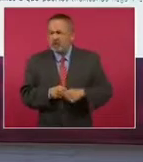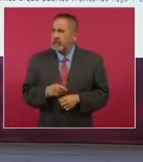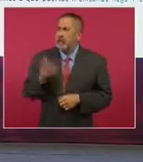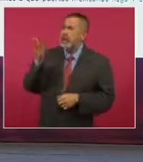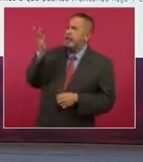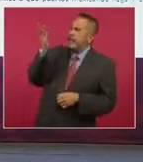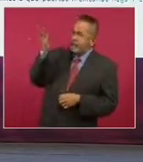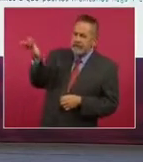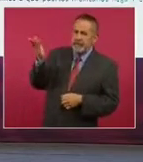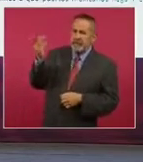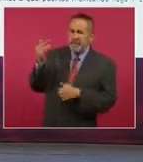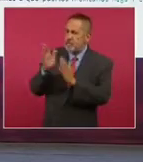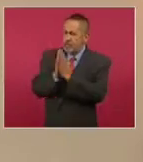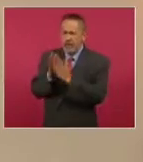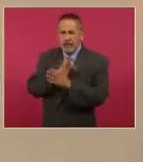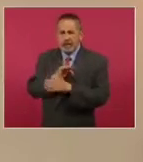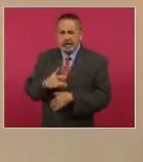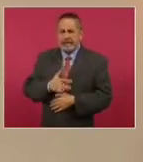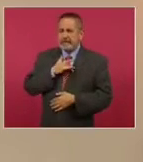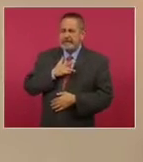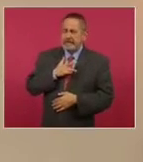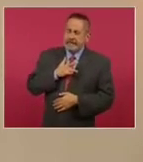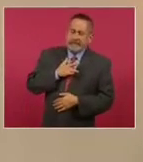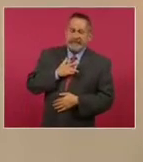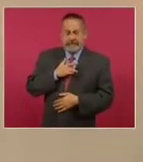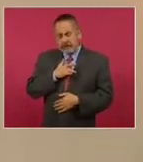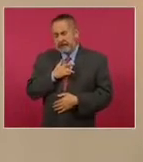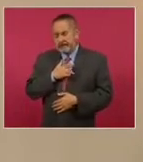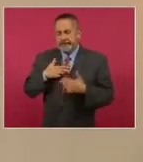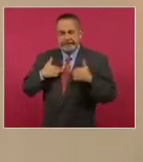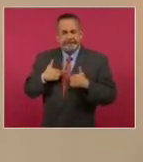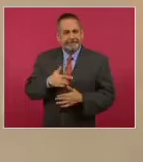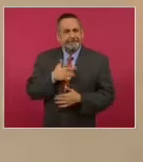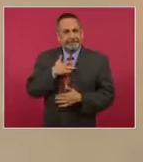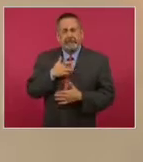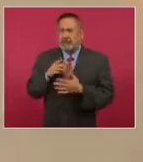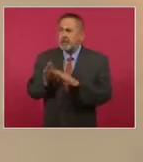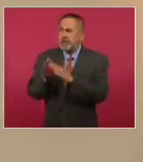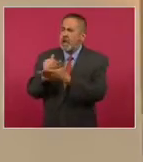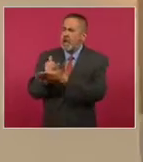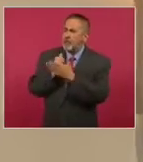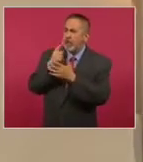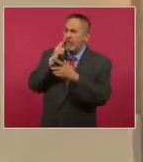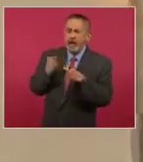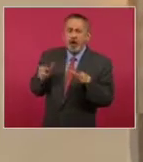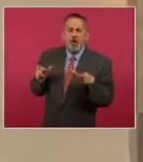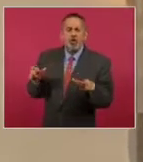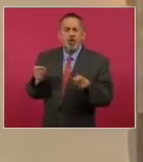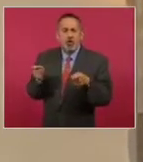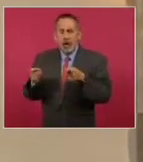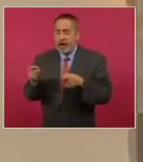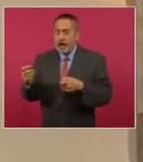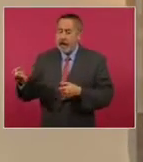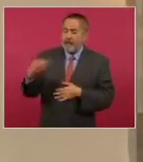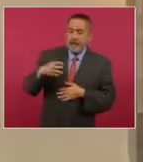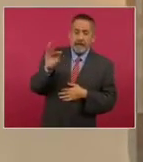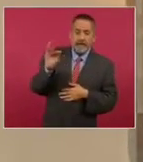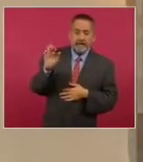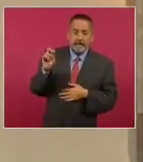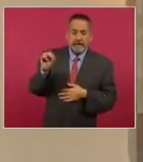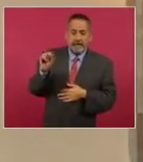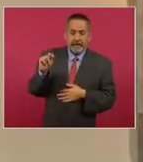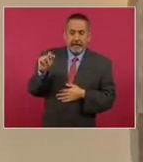solicitarle que por razones humanitarias nos ayude a controlar los envíos de fentanilo que